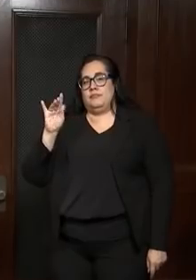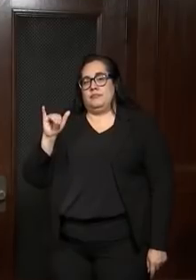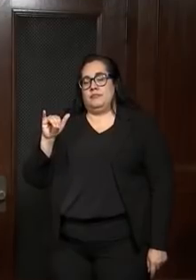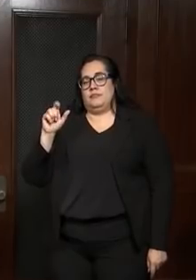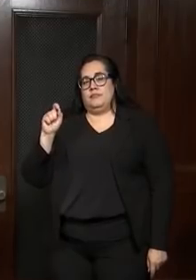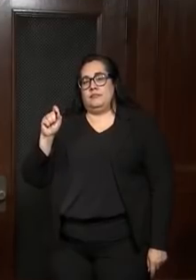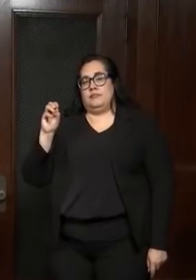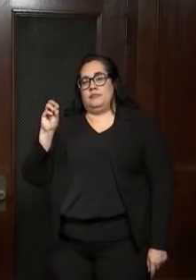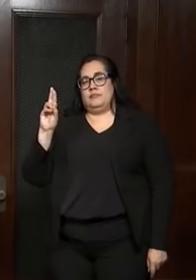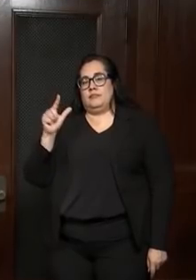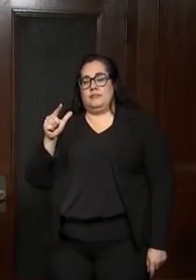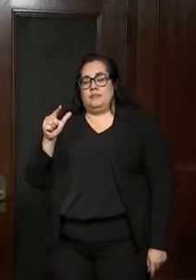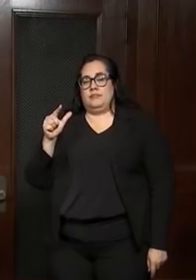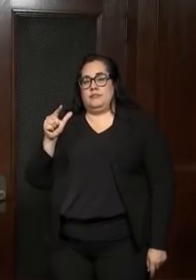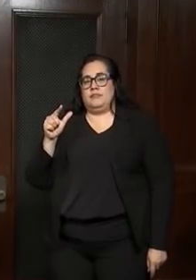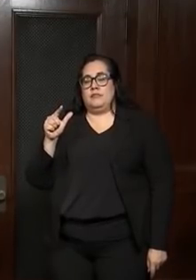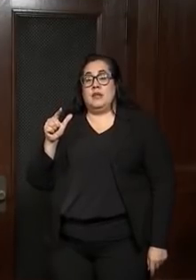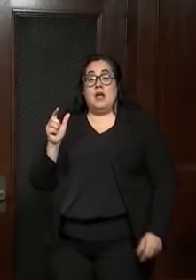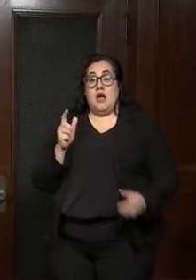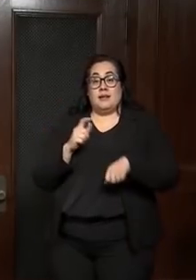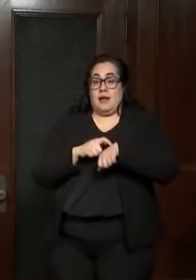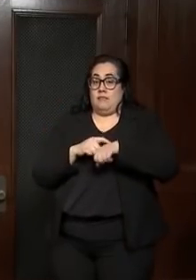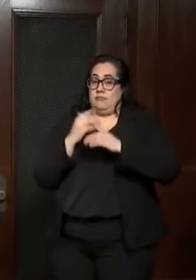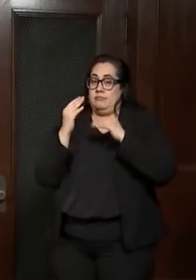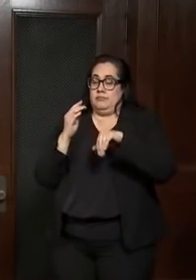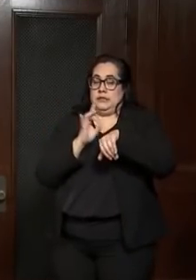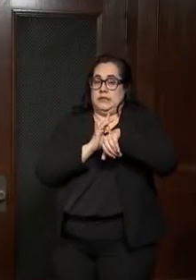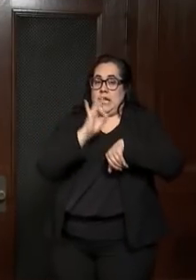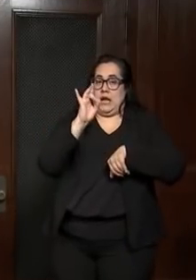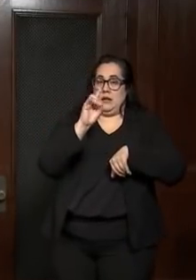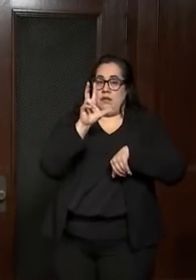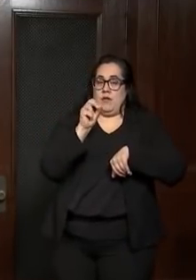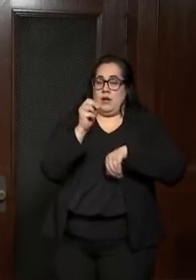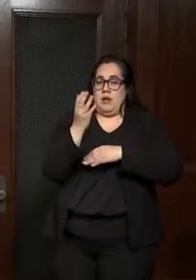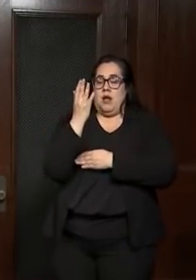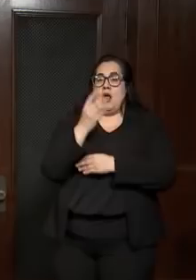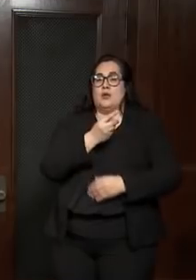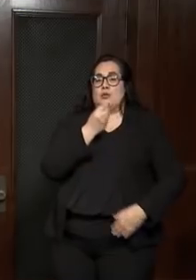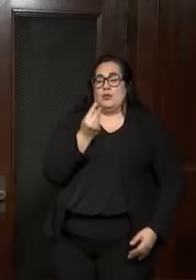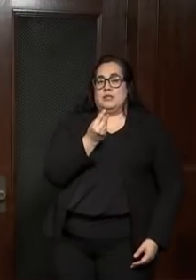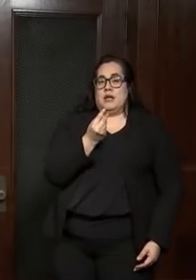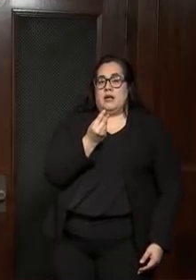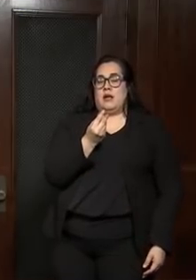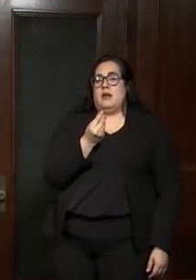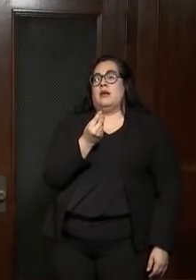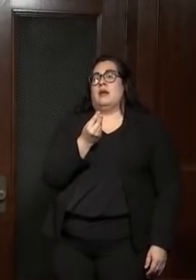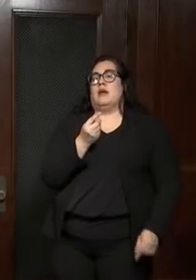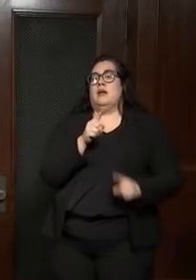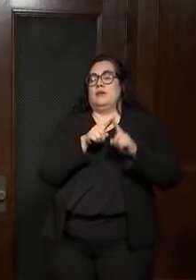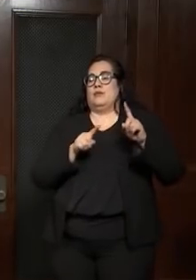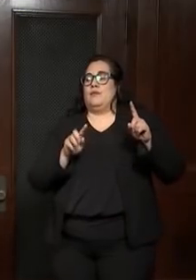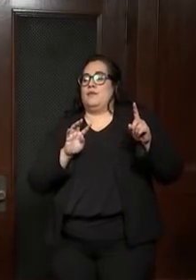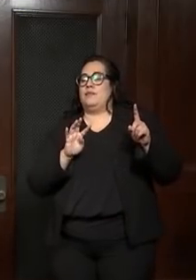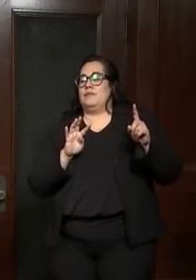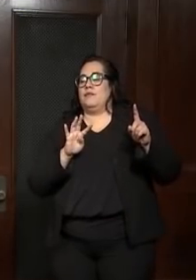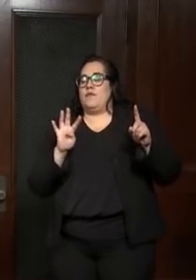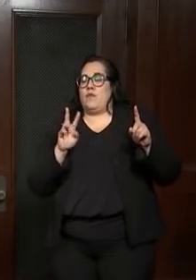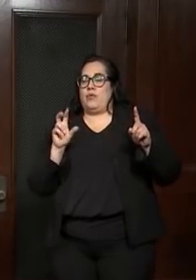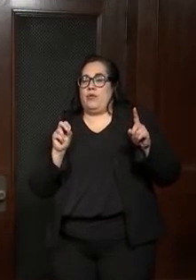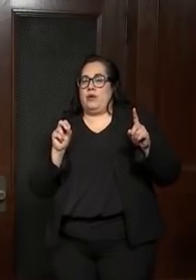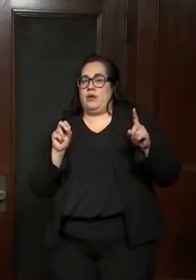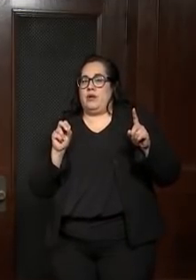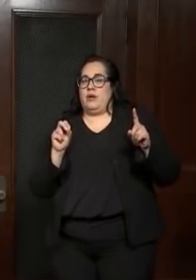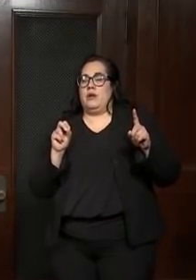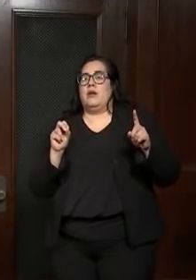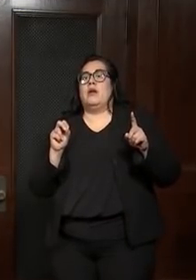hcidla.lacity.org entre las 8:30 de la mañana los martes y las 4:30 de la tarde